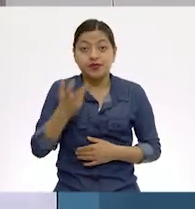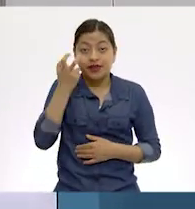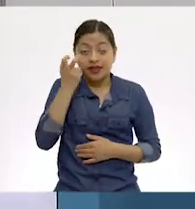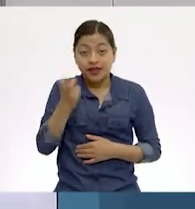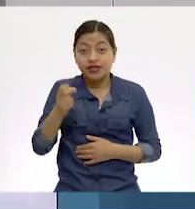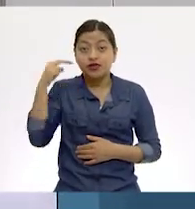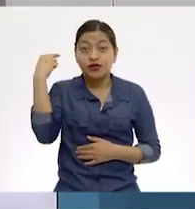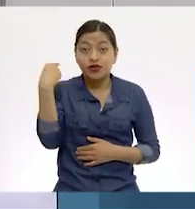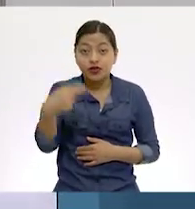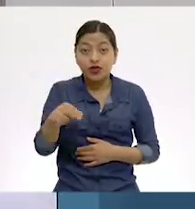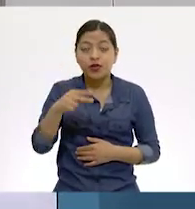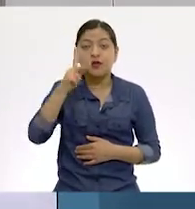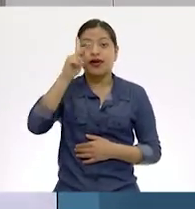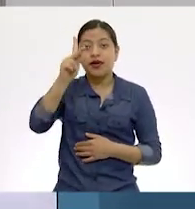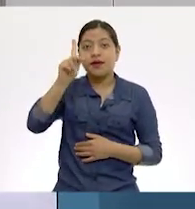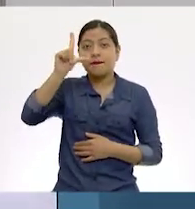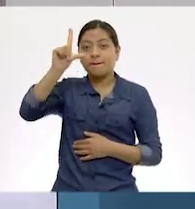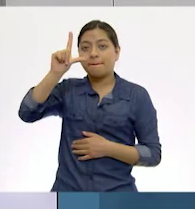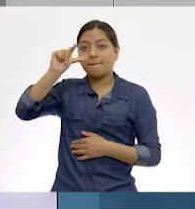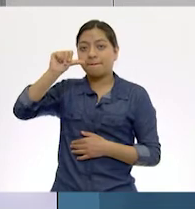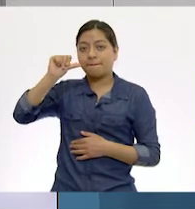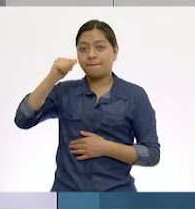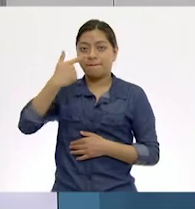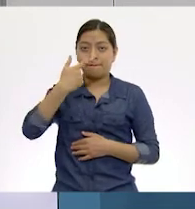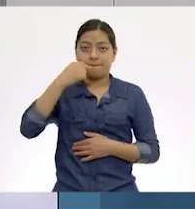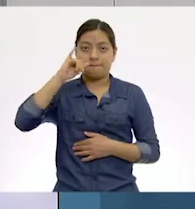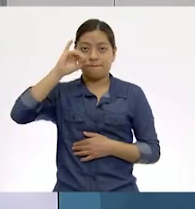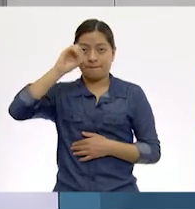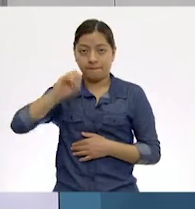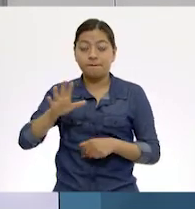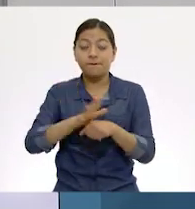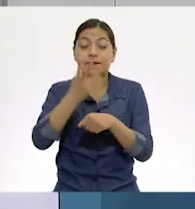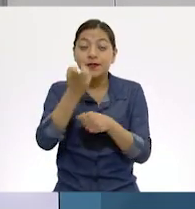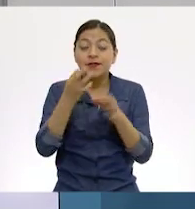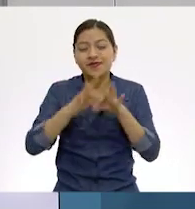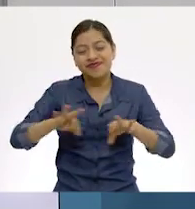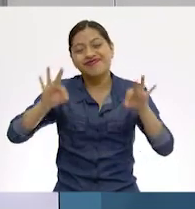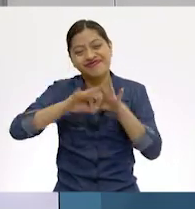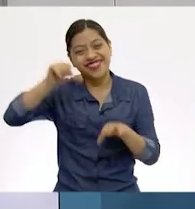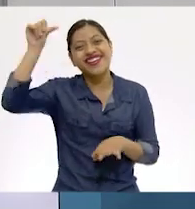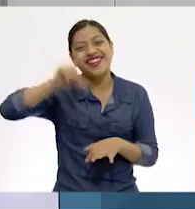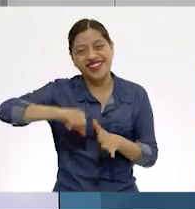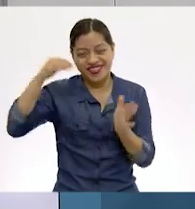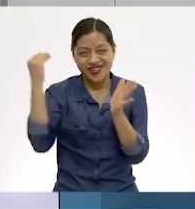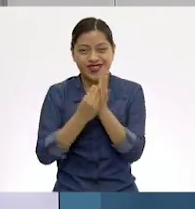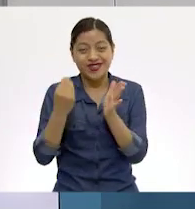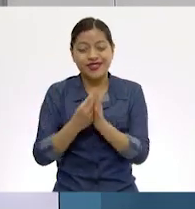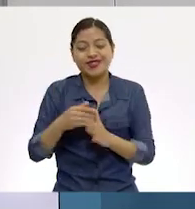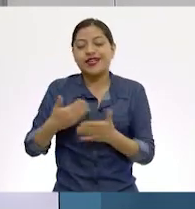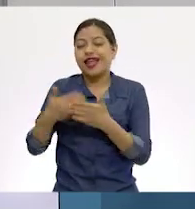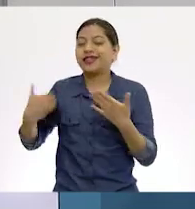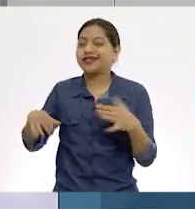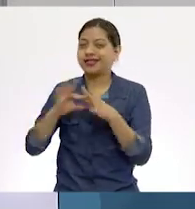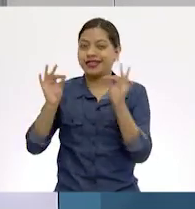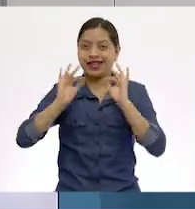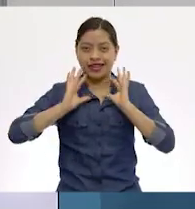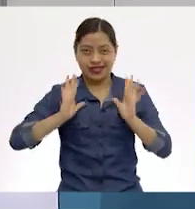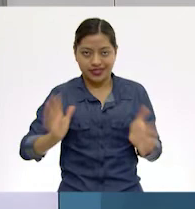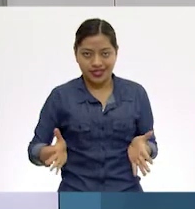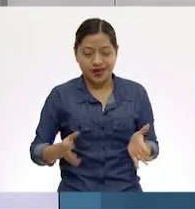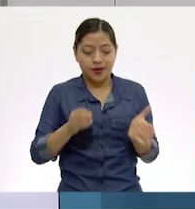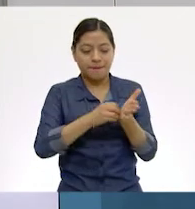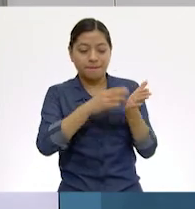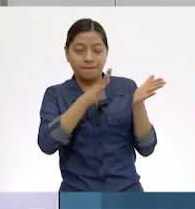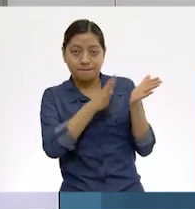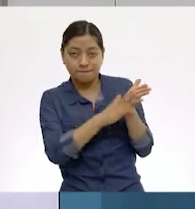a eso se le llamamos plagio. Por eso es muy importante la clase de hoy, donde, como ya dijimos antes, veremos las referencias en los